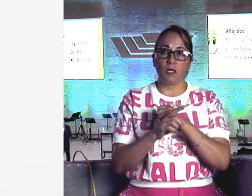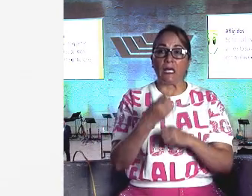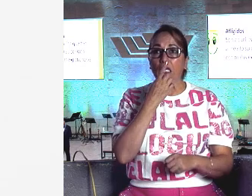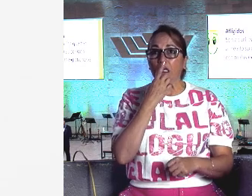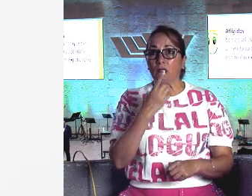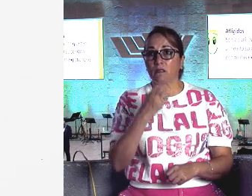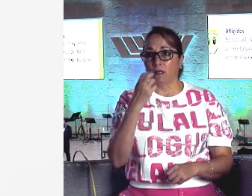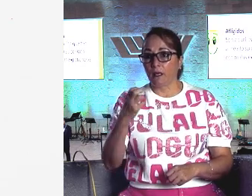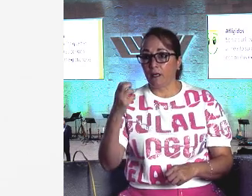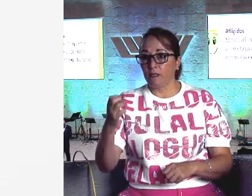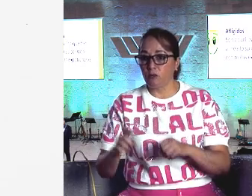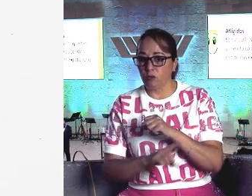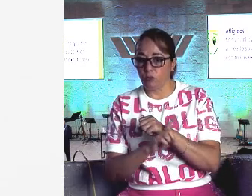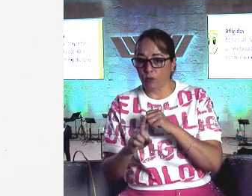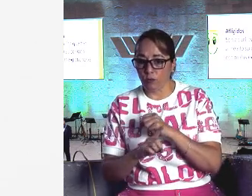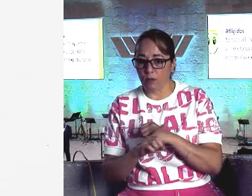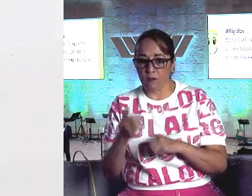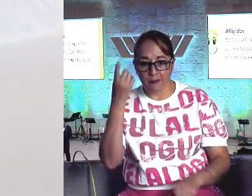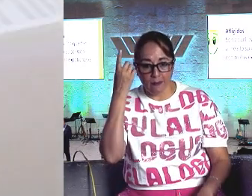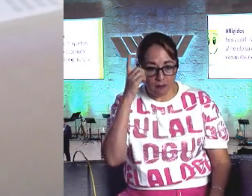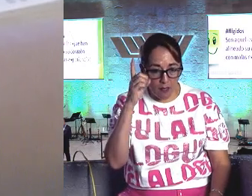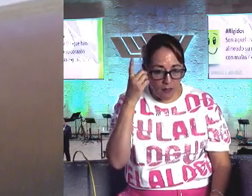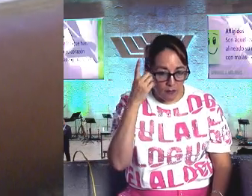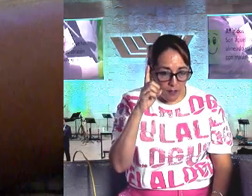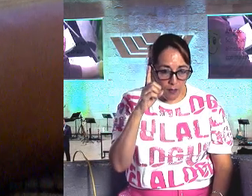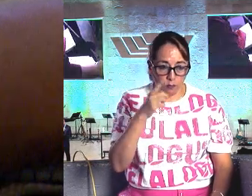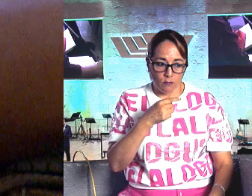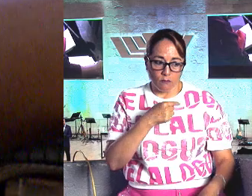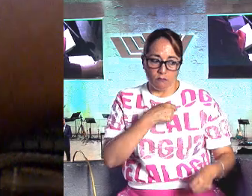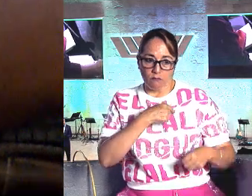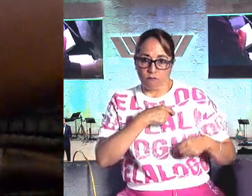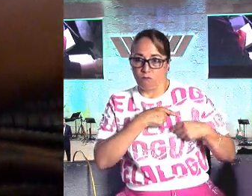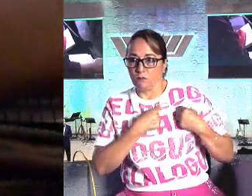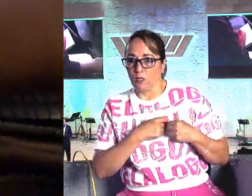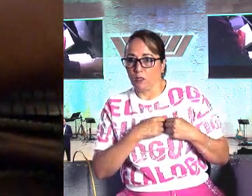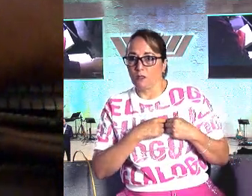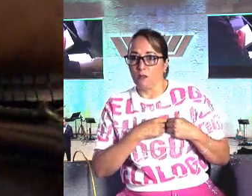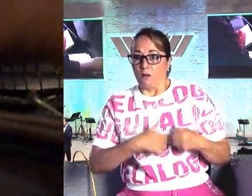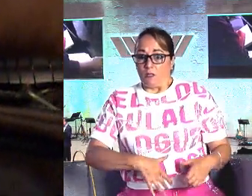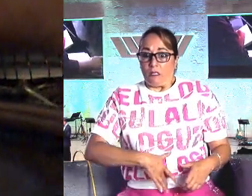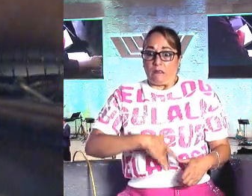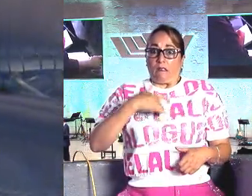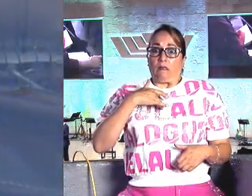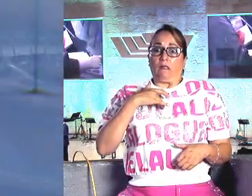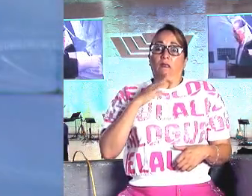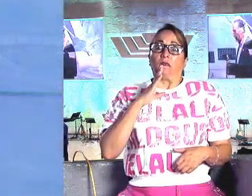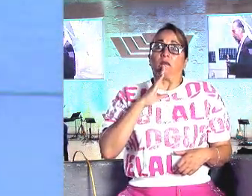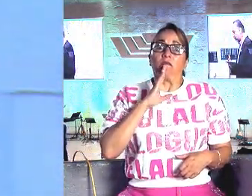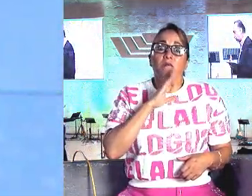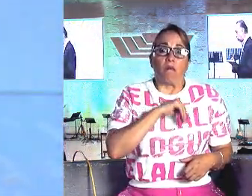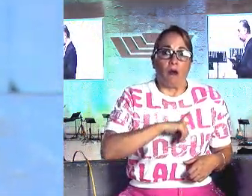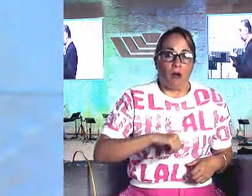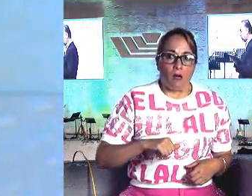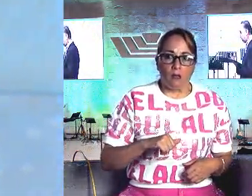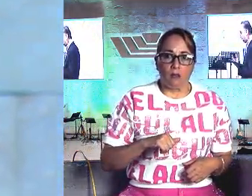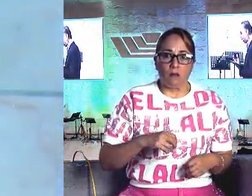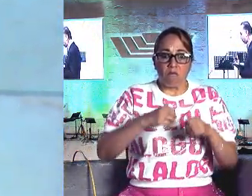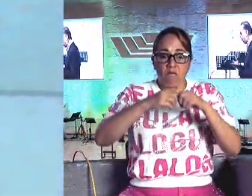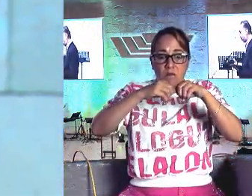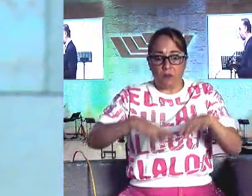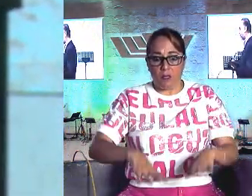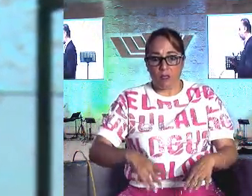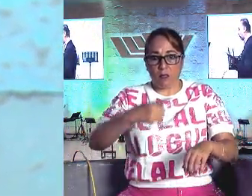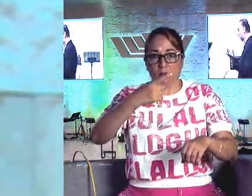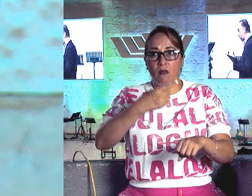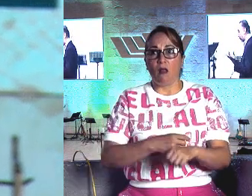corazón. Hay gente que está tan afligida que empieza a sentirse mal físicamente, que empieza a perder la salud, pierde la paz, se